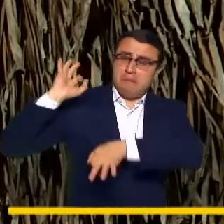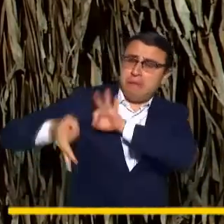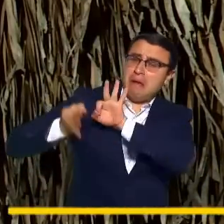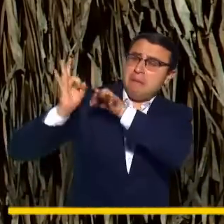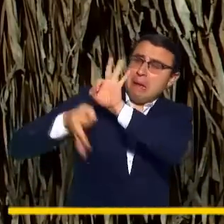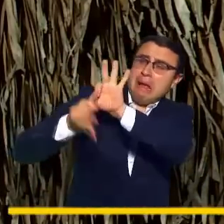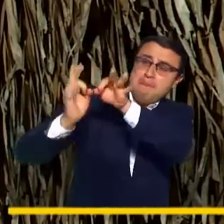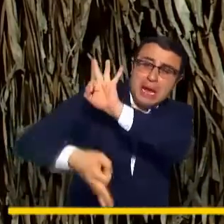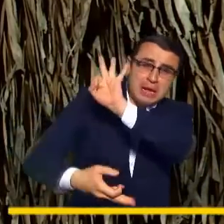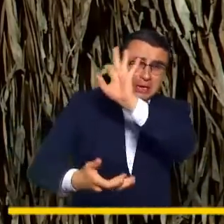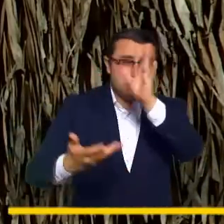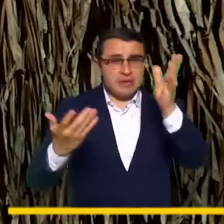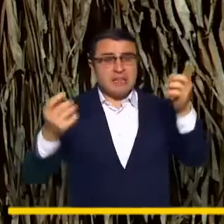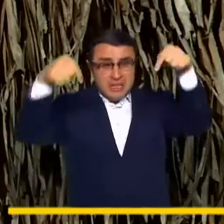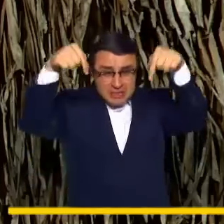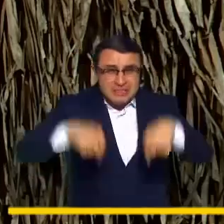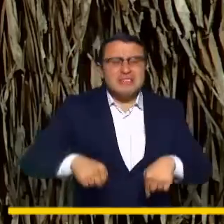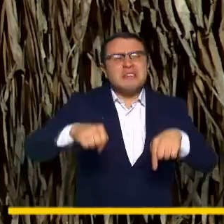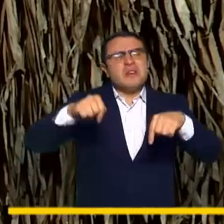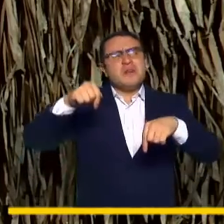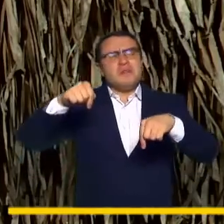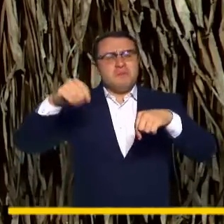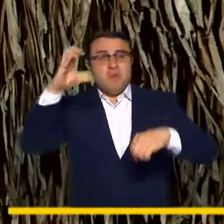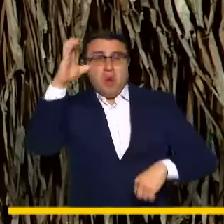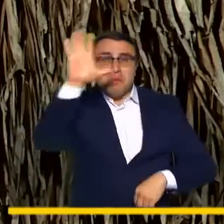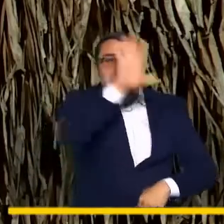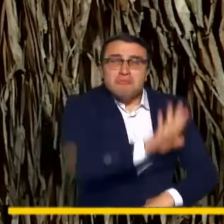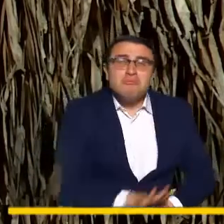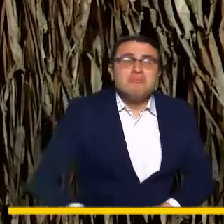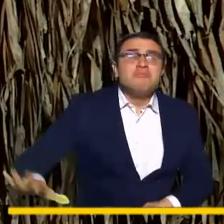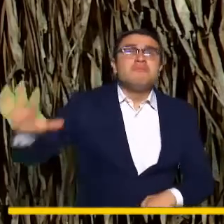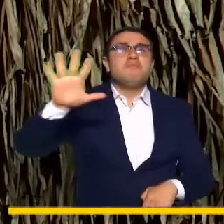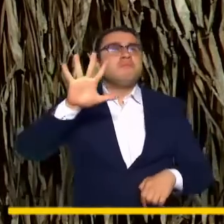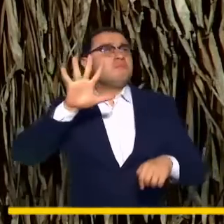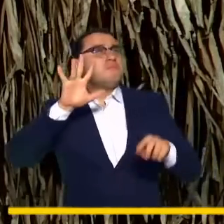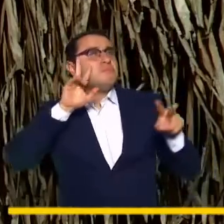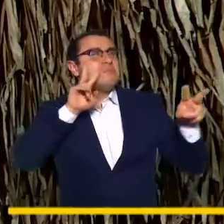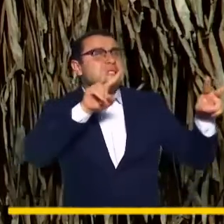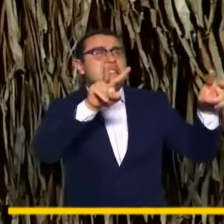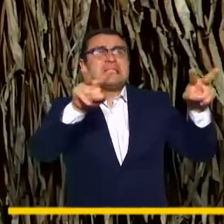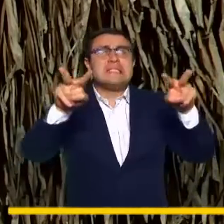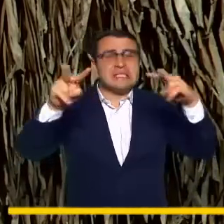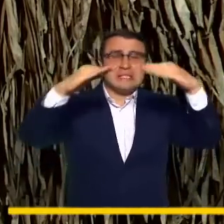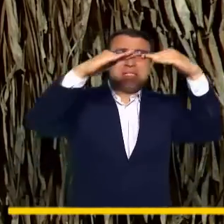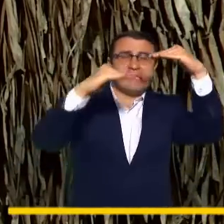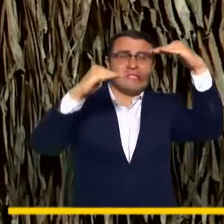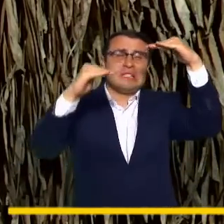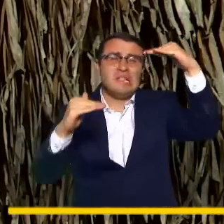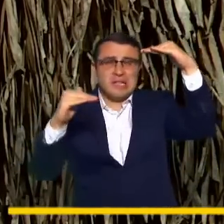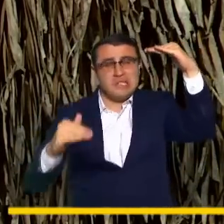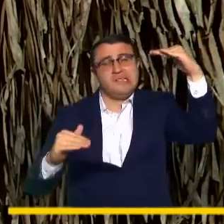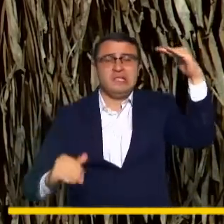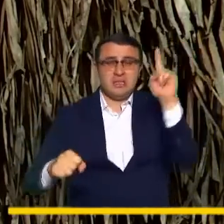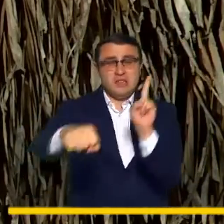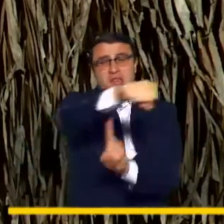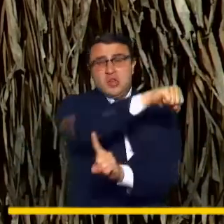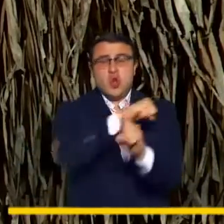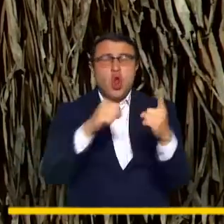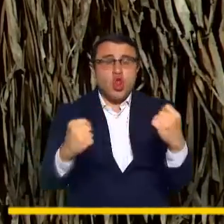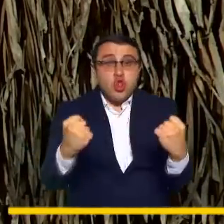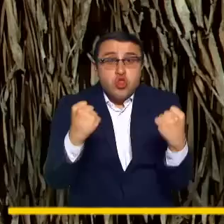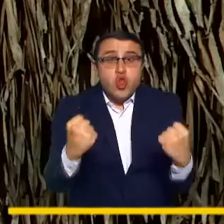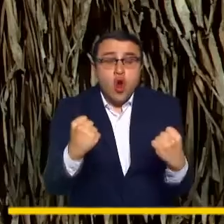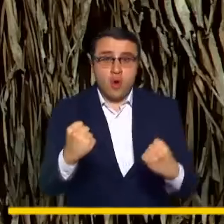Indudablemente es un país que uno puede comprender no solo por su inmensa desigualdad social, no solamente por